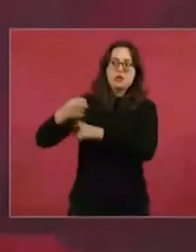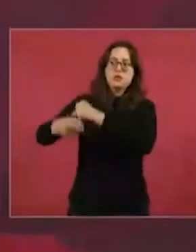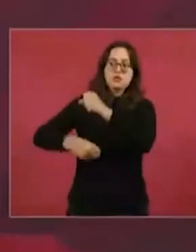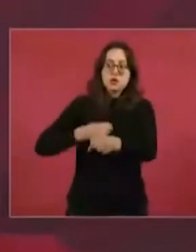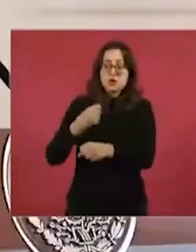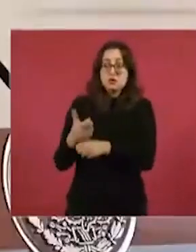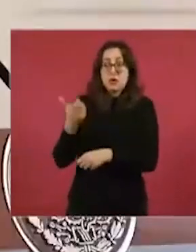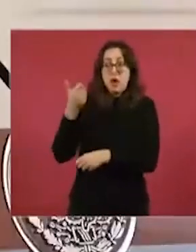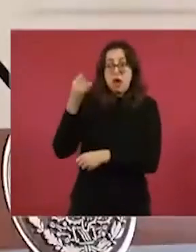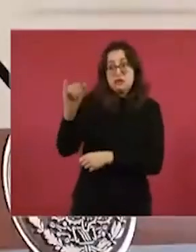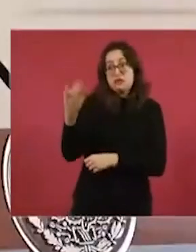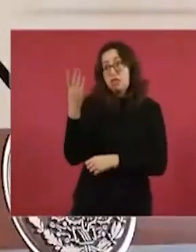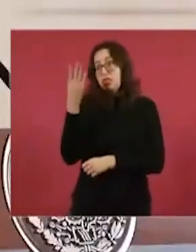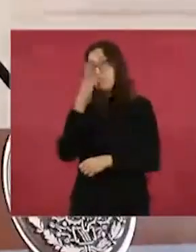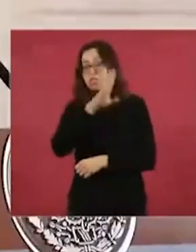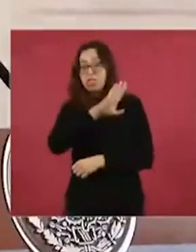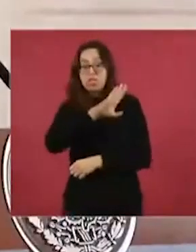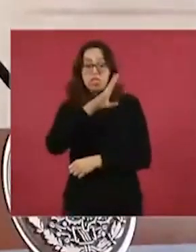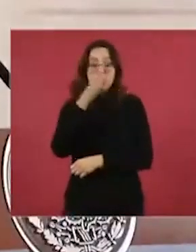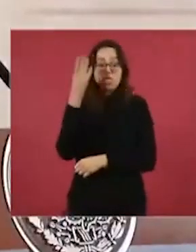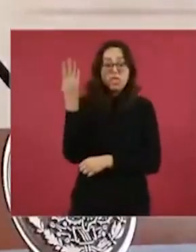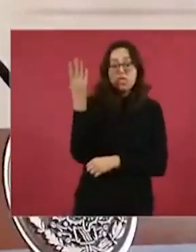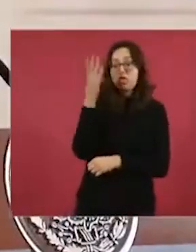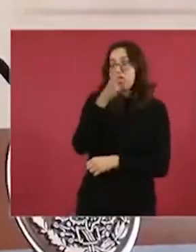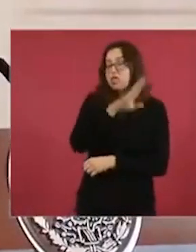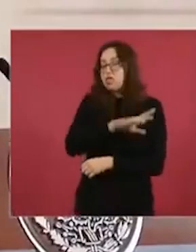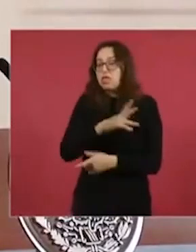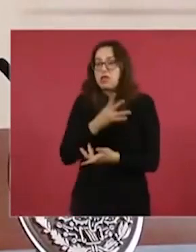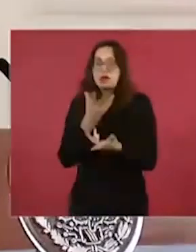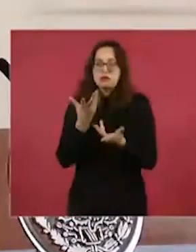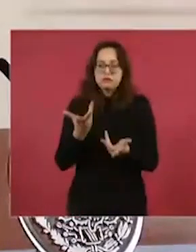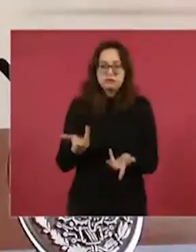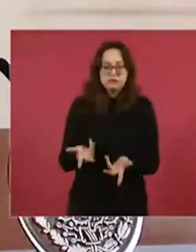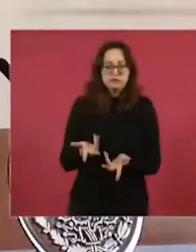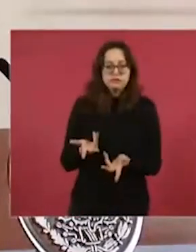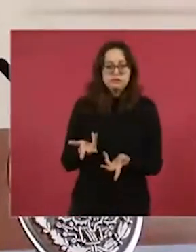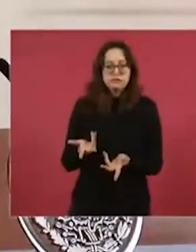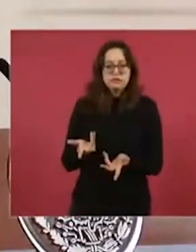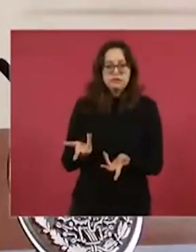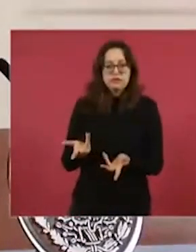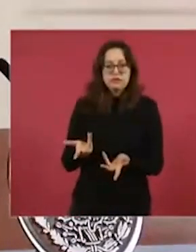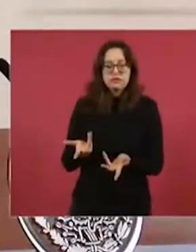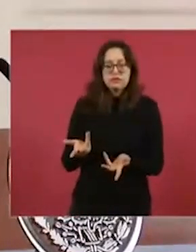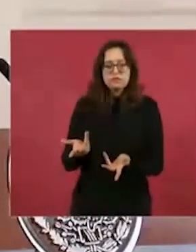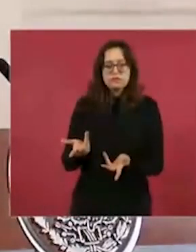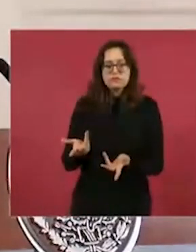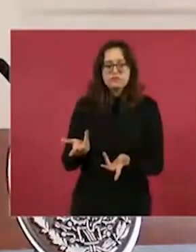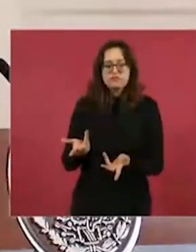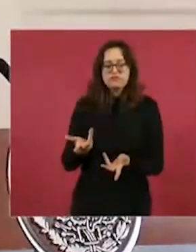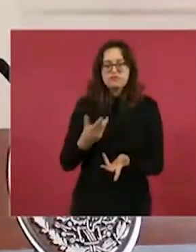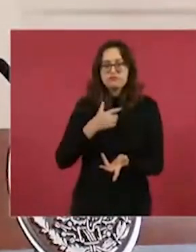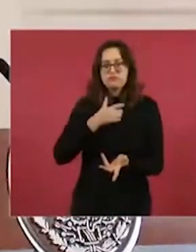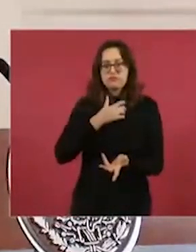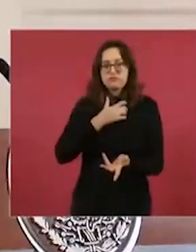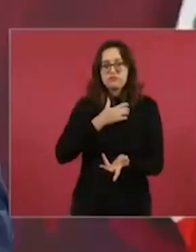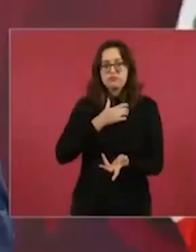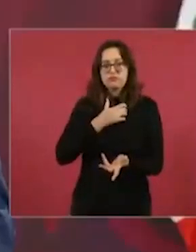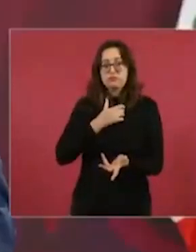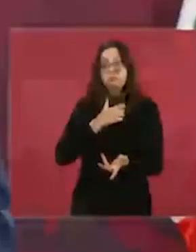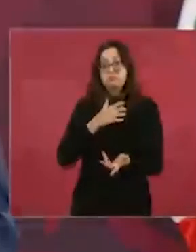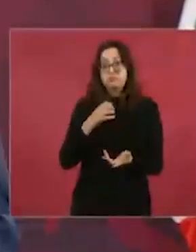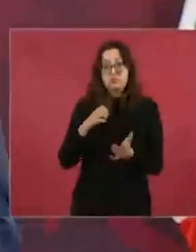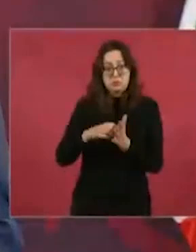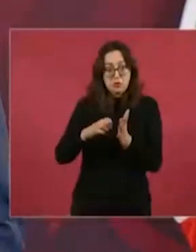249 pesos el salario mínimo. El presidente destacaba pues como a lo largo de los años, desde 1988